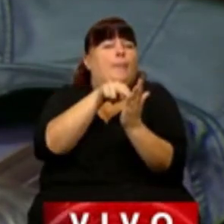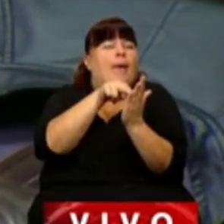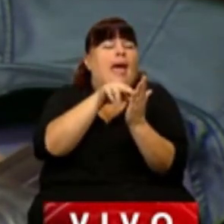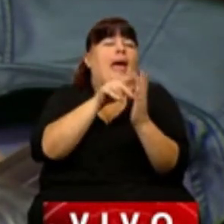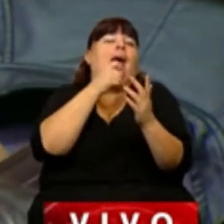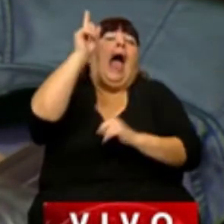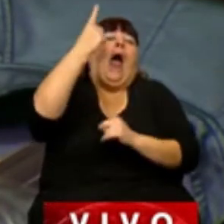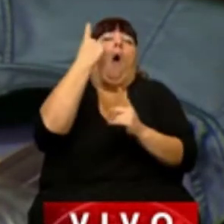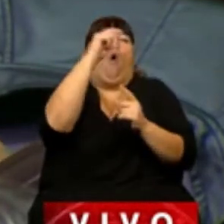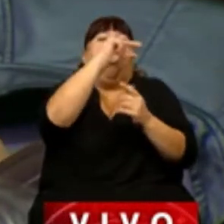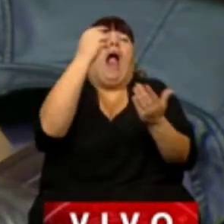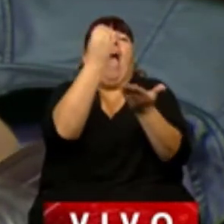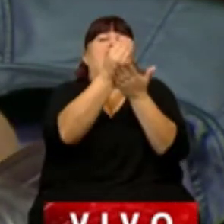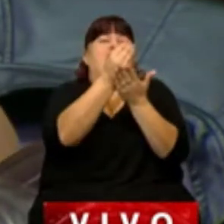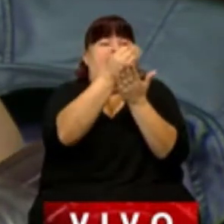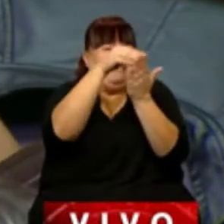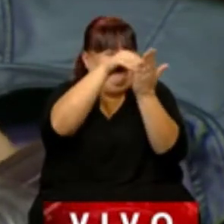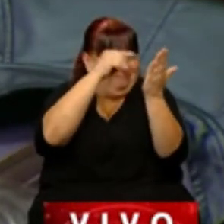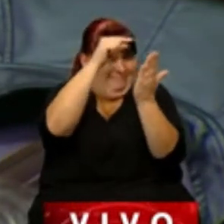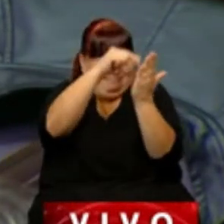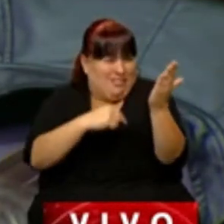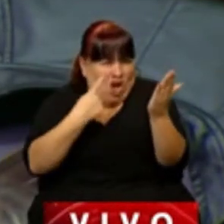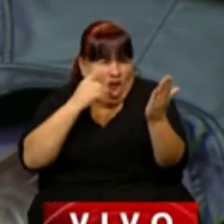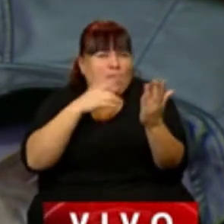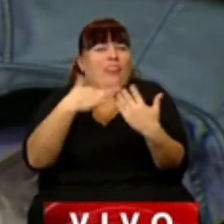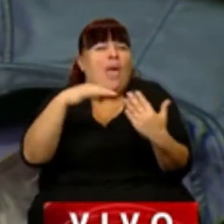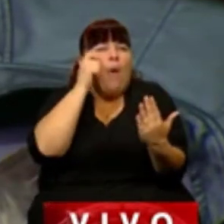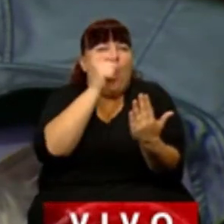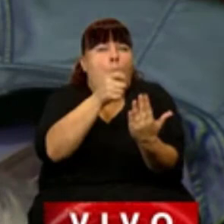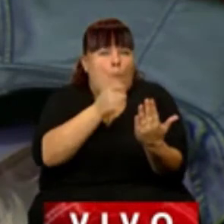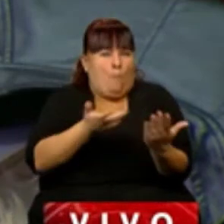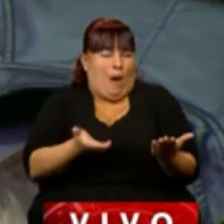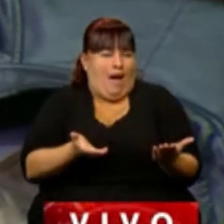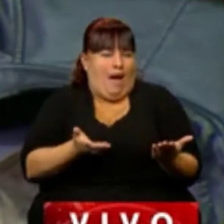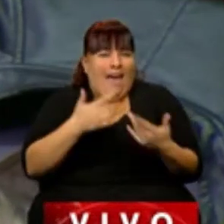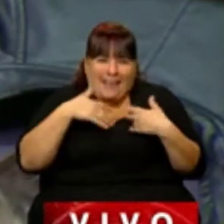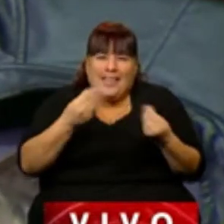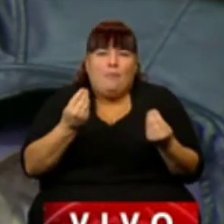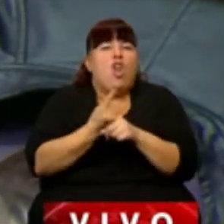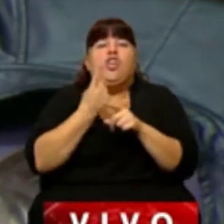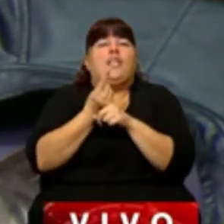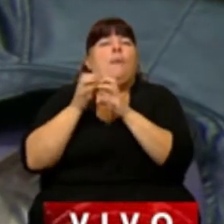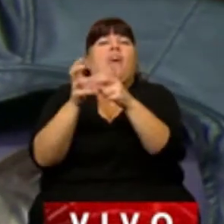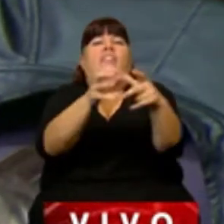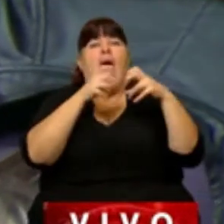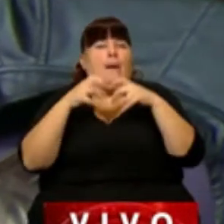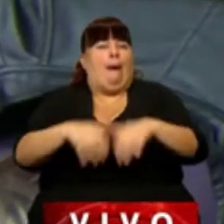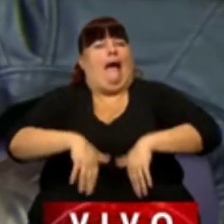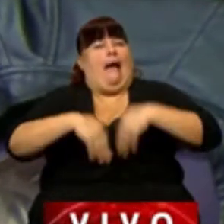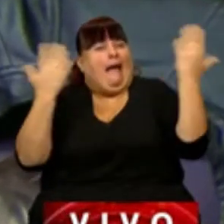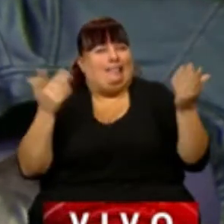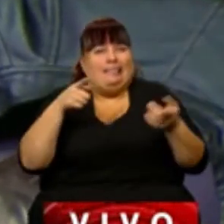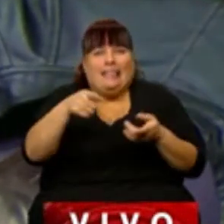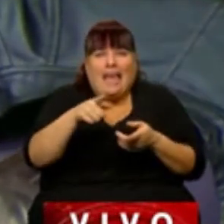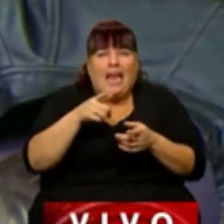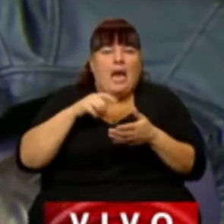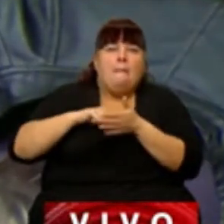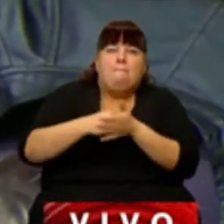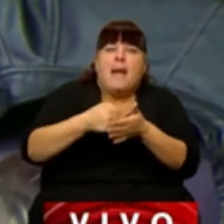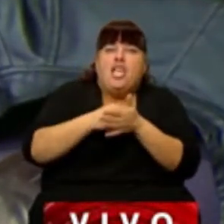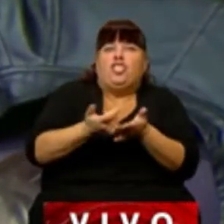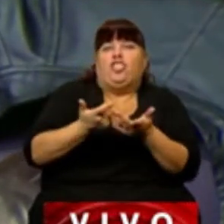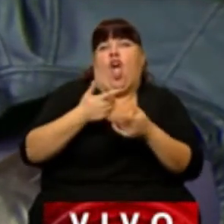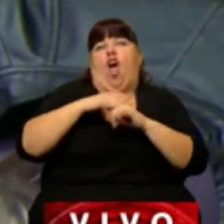con suerte, el primer candidato, con suerte y con lupa? ¿Entienden por qué no se puede discutir en forma aislada y presionando